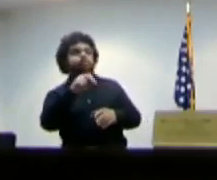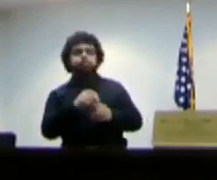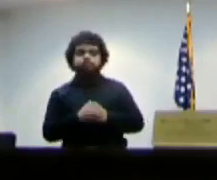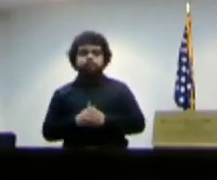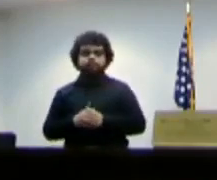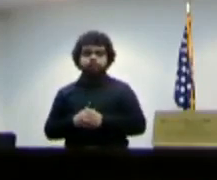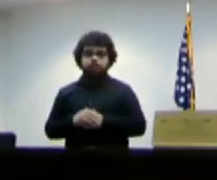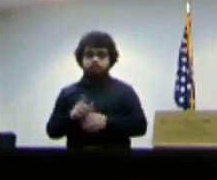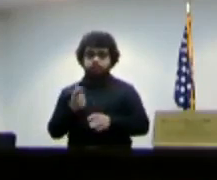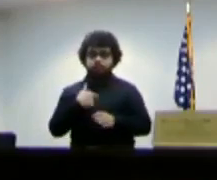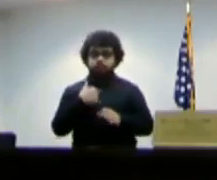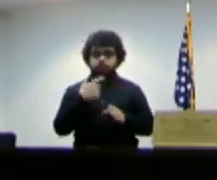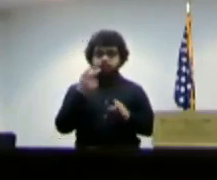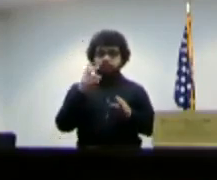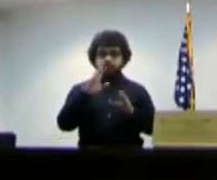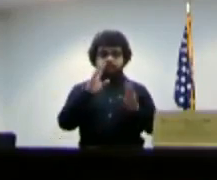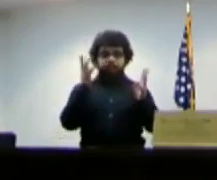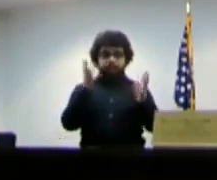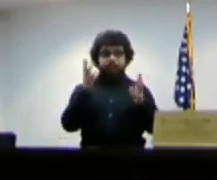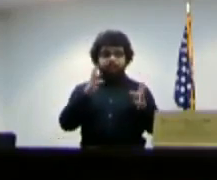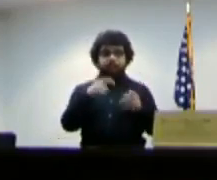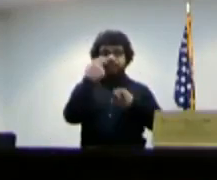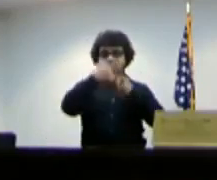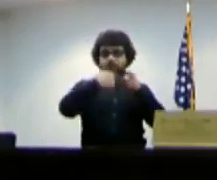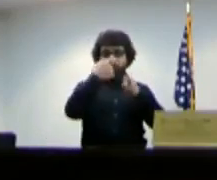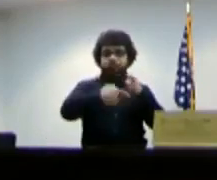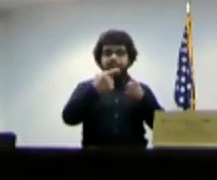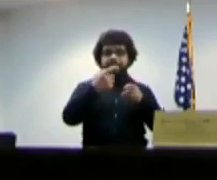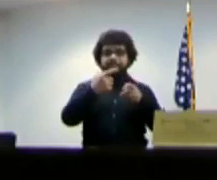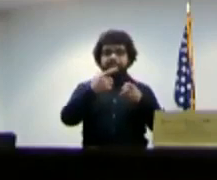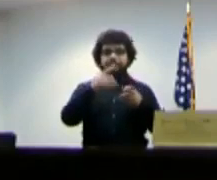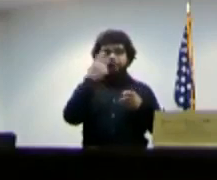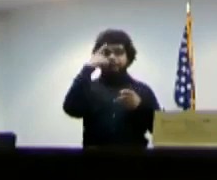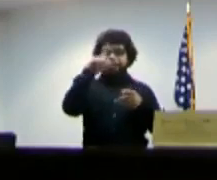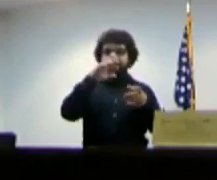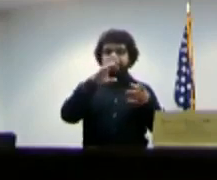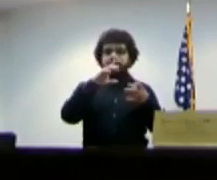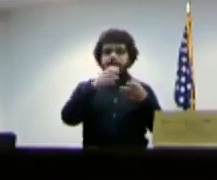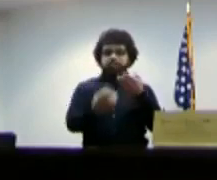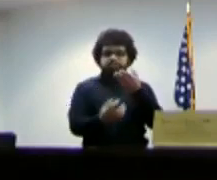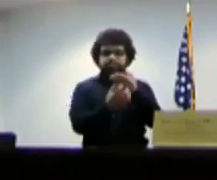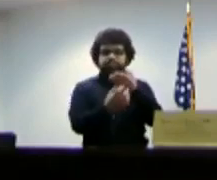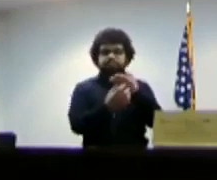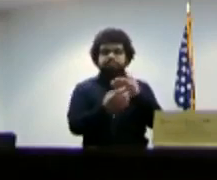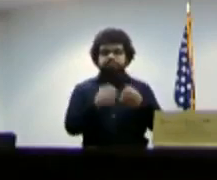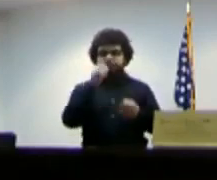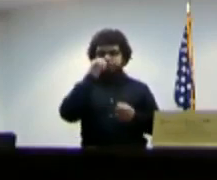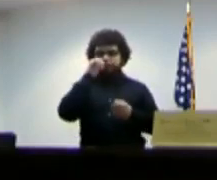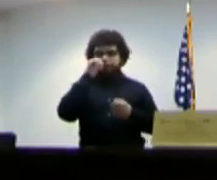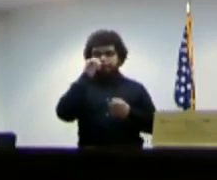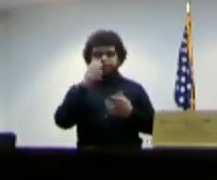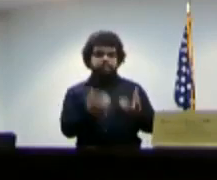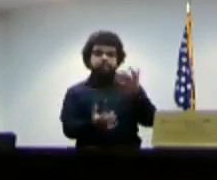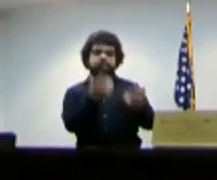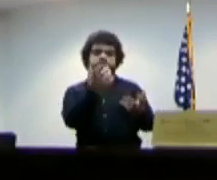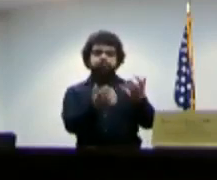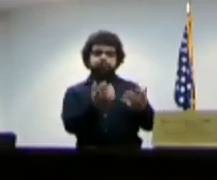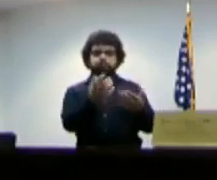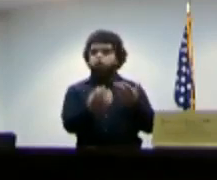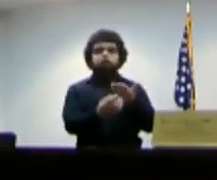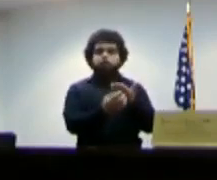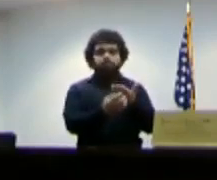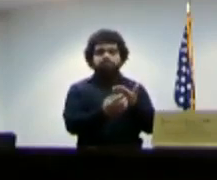Estoy hablando de turbinas de combustión y entonces me preguntó, y entonces le estoy explicando dónde están todas las turbinas de combustión, y ahí